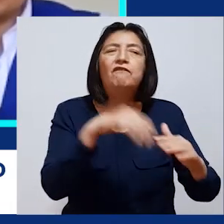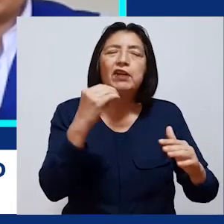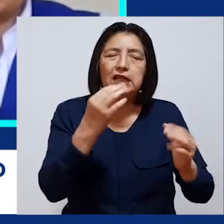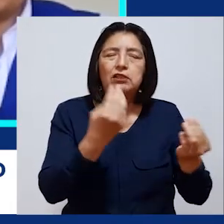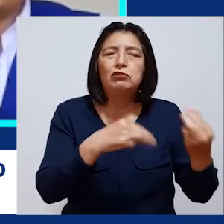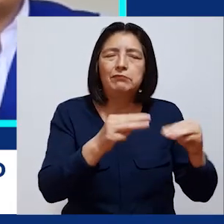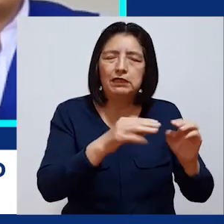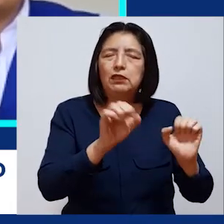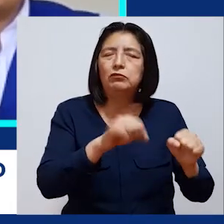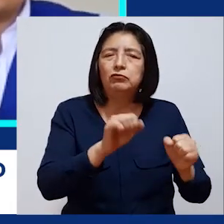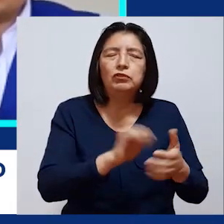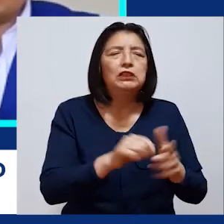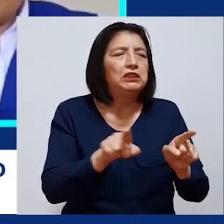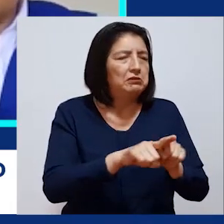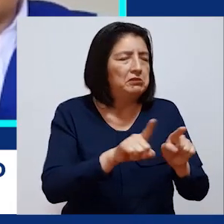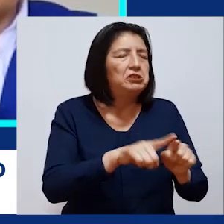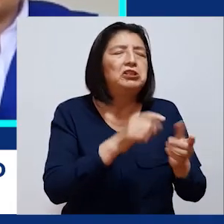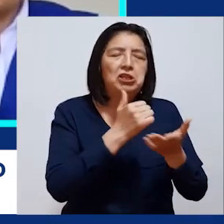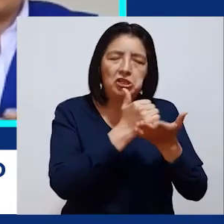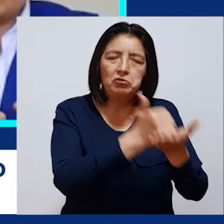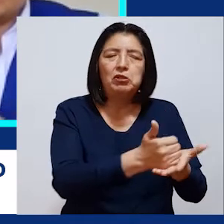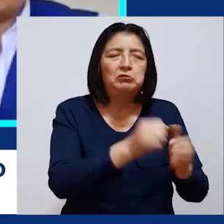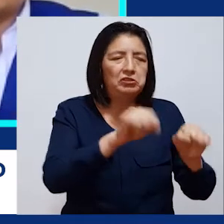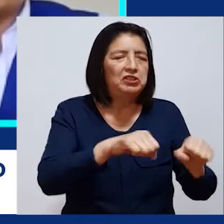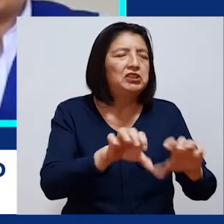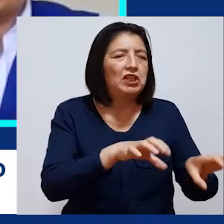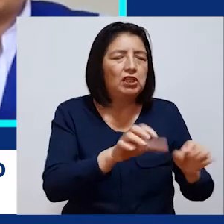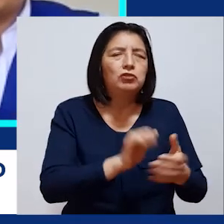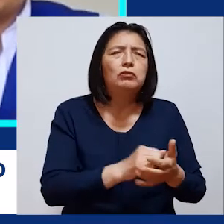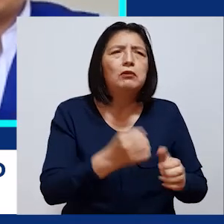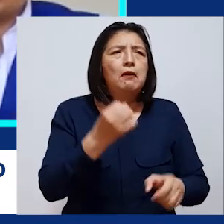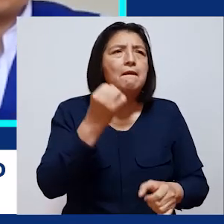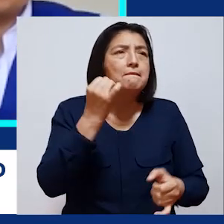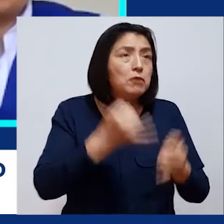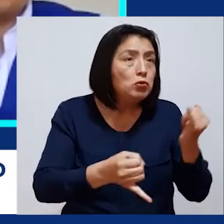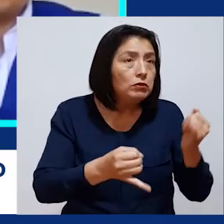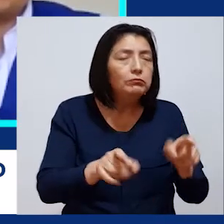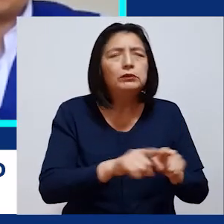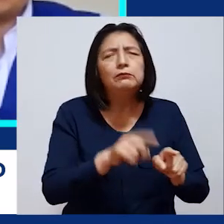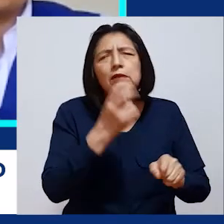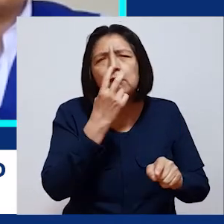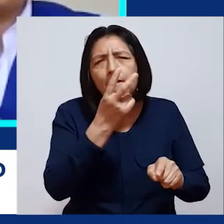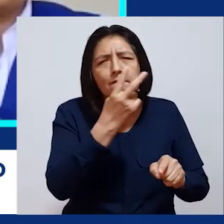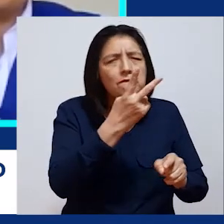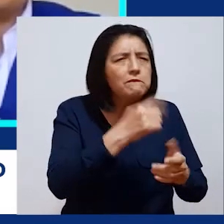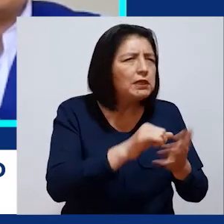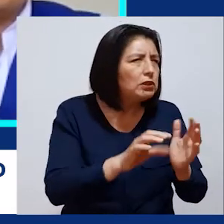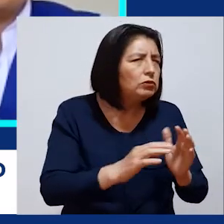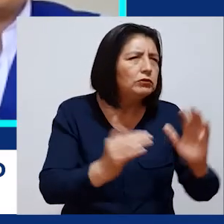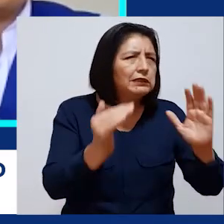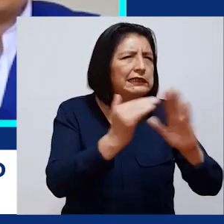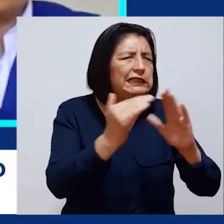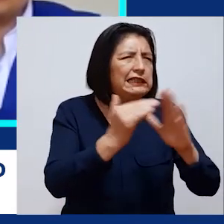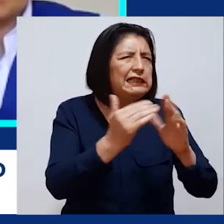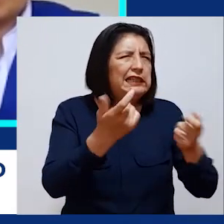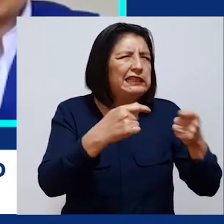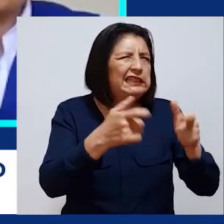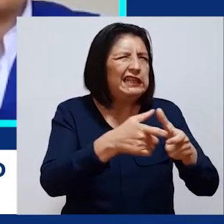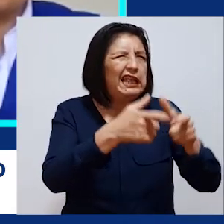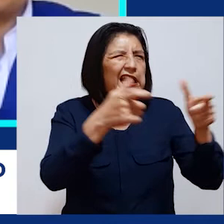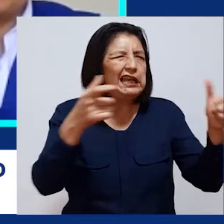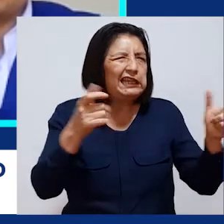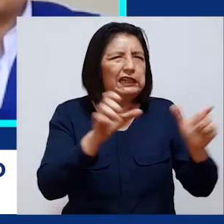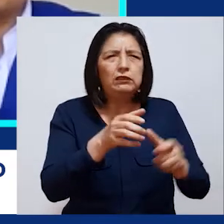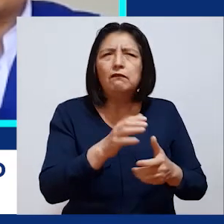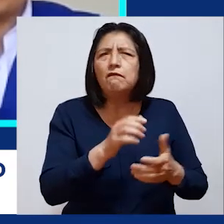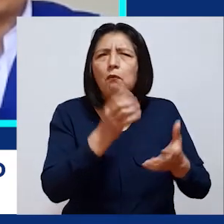cual también se ha ayudado y se ha realizado. Por último, hemos verificado también que en los centros comerciales